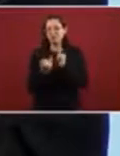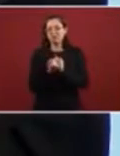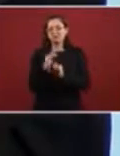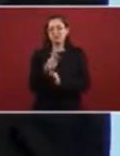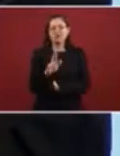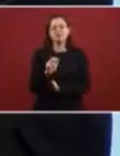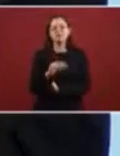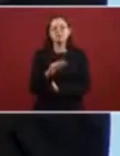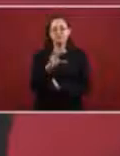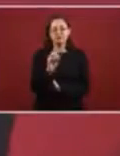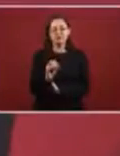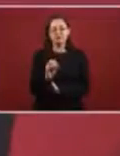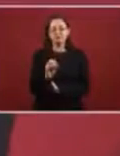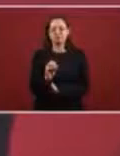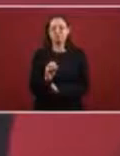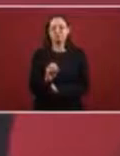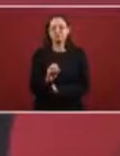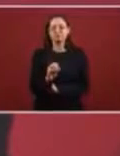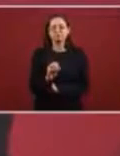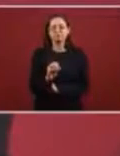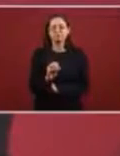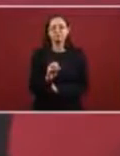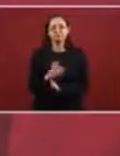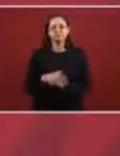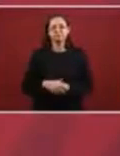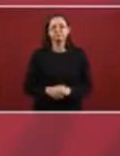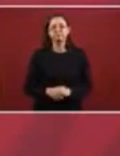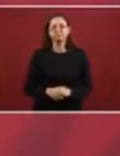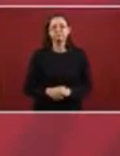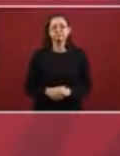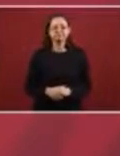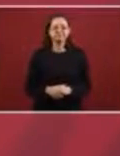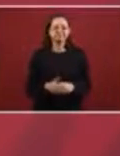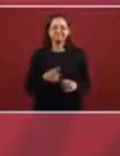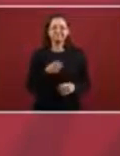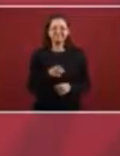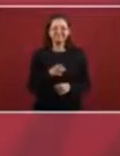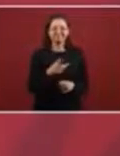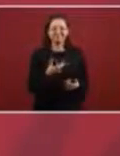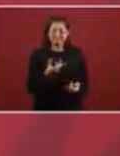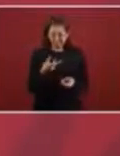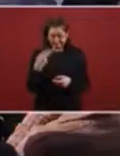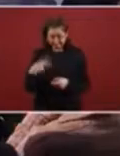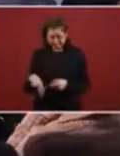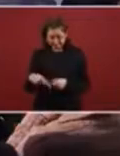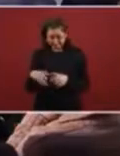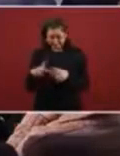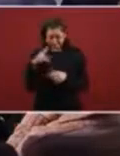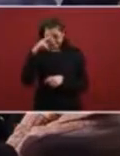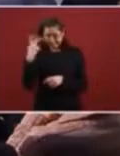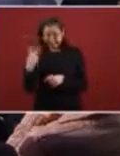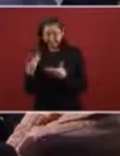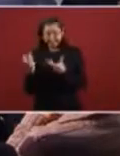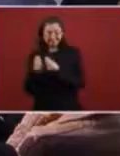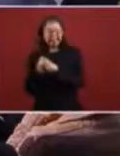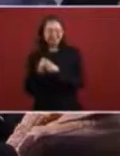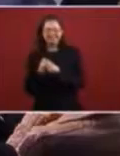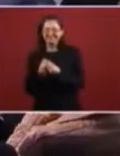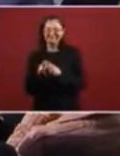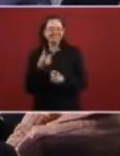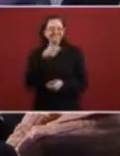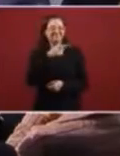y él estaba con españa decía salvemos de